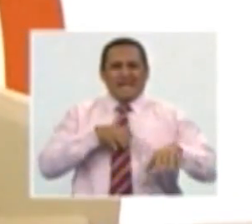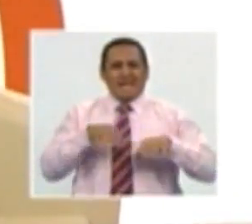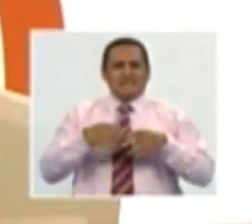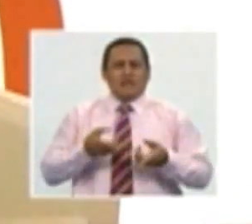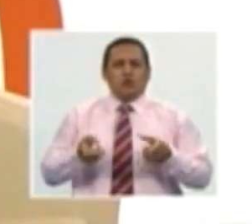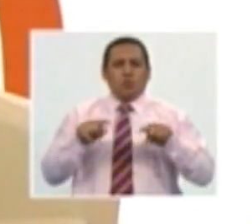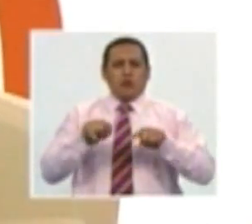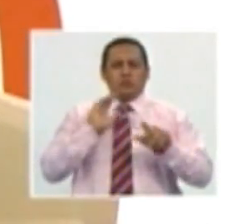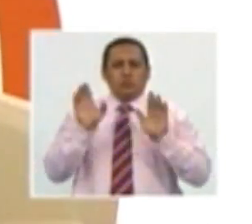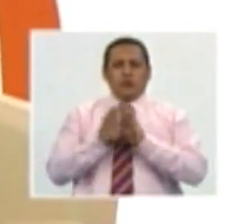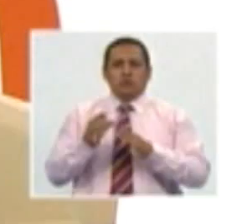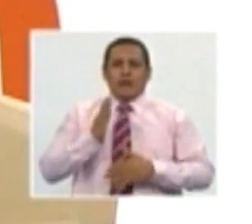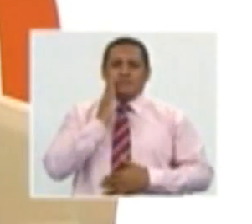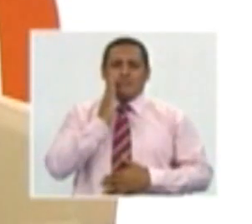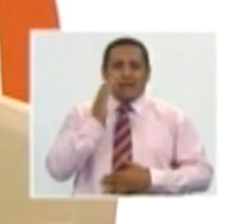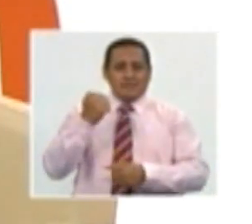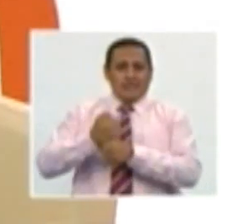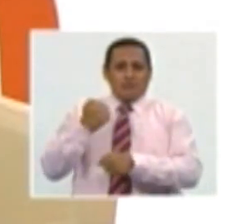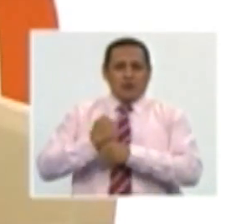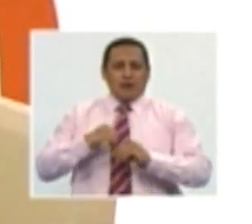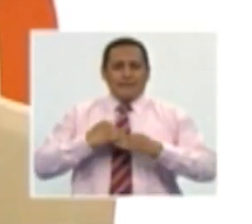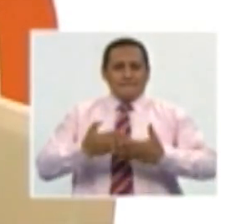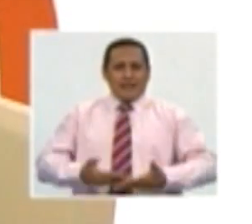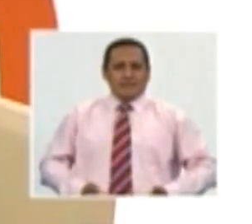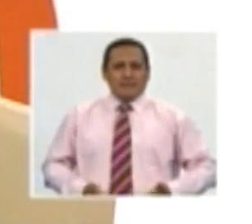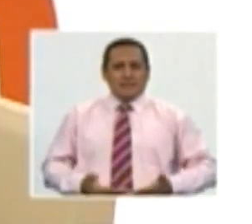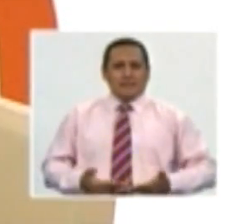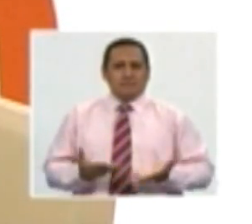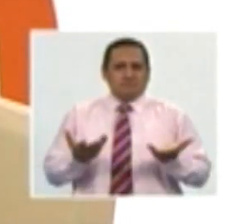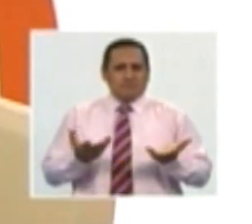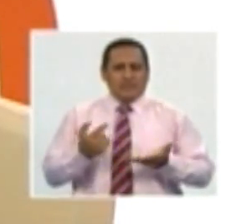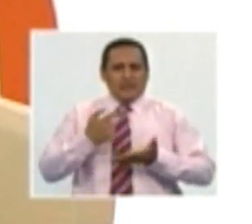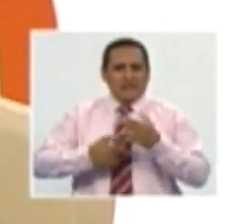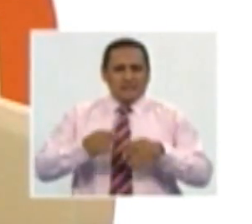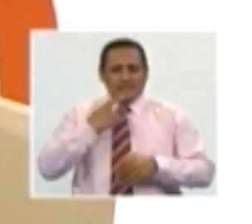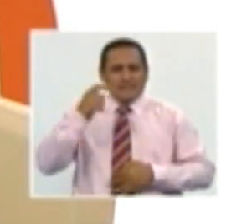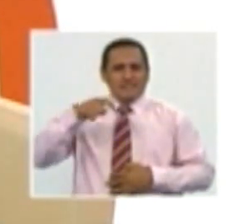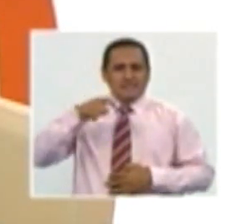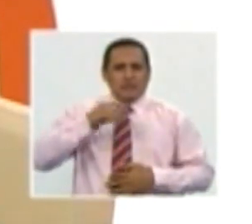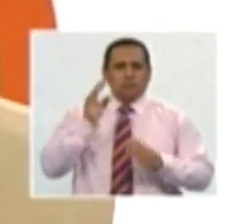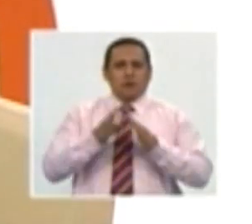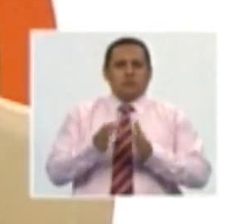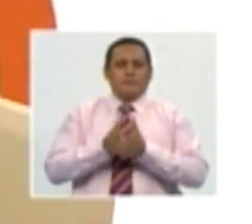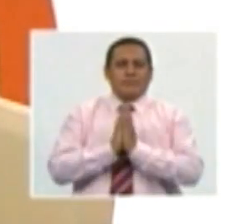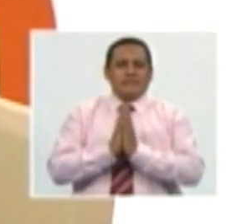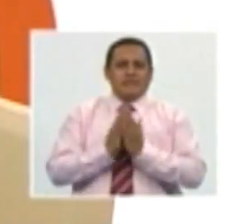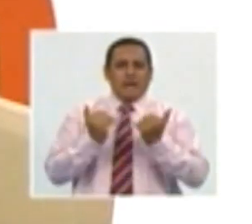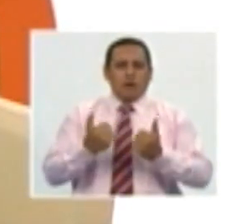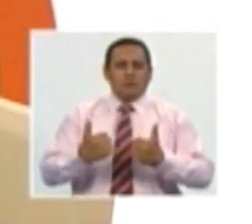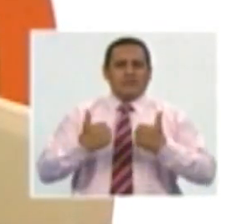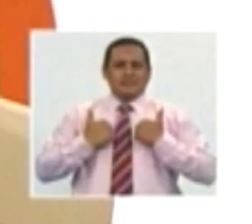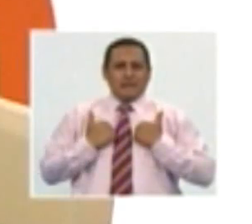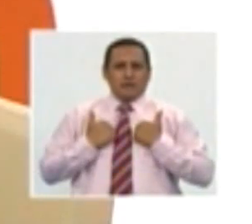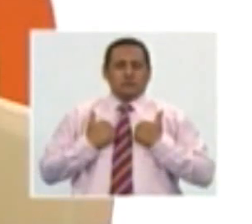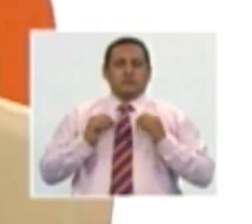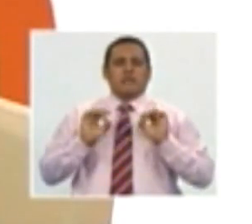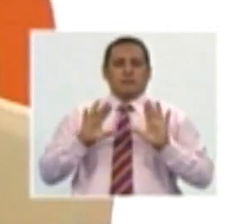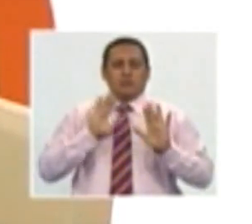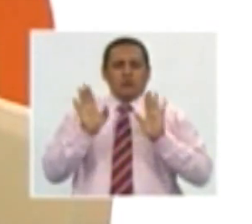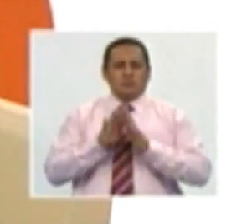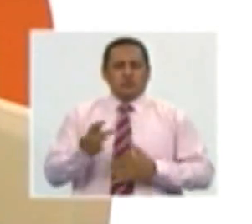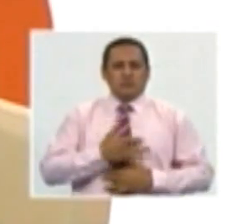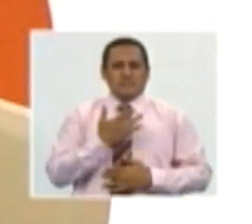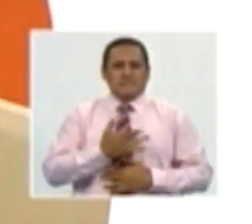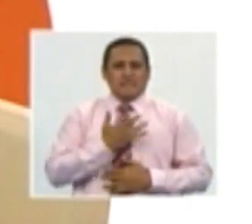hacer cuando las madres trabajadoras están gestando y se ven en la necesidad, ¿no?, de pedir este descanso, pero a lo mejor